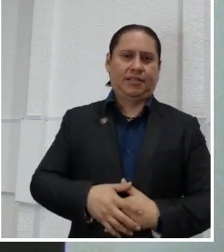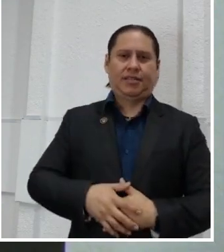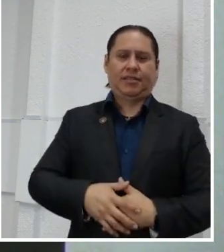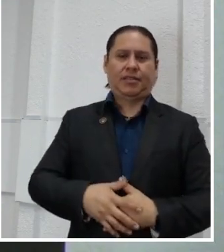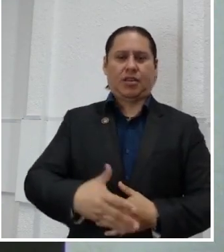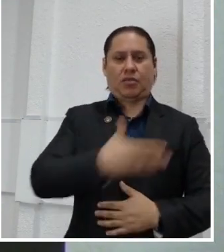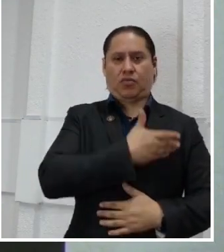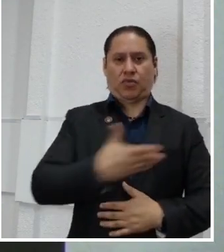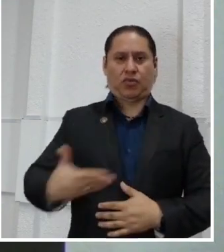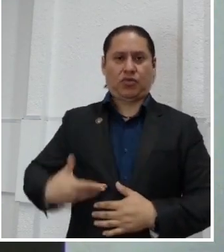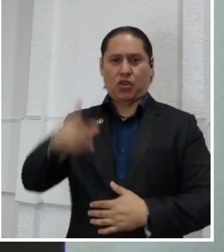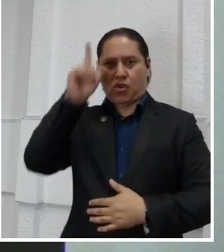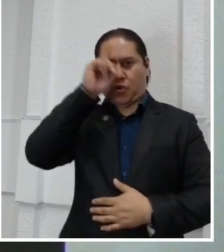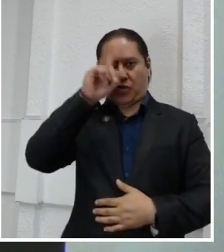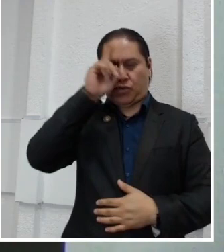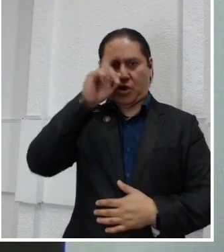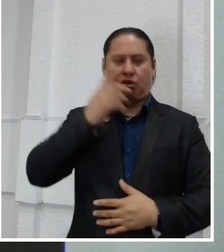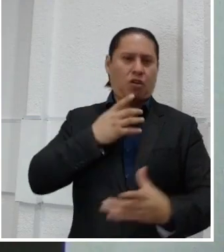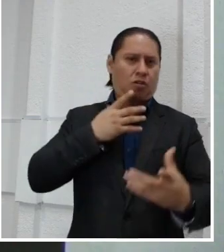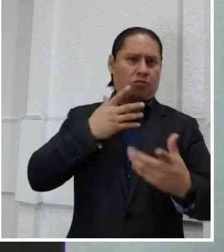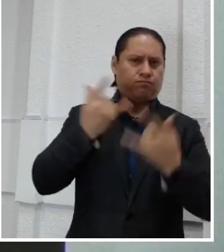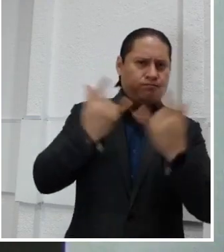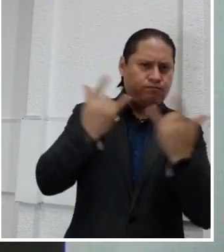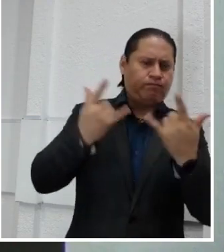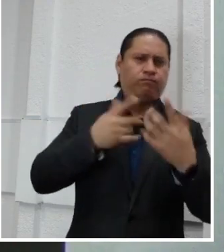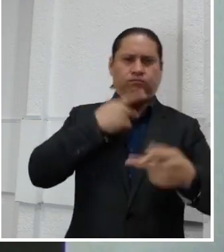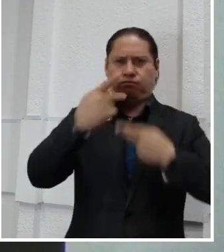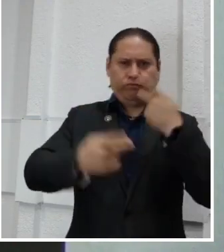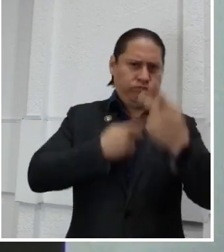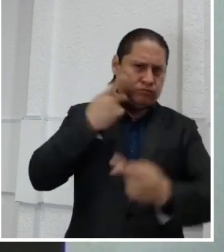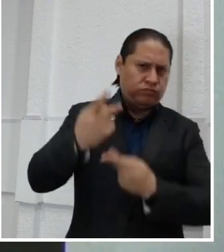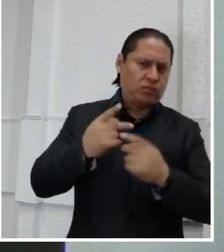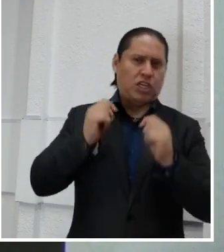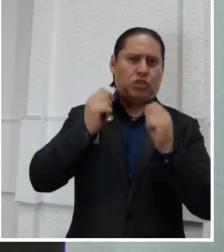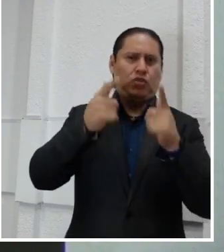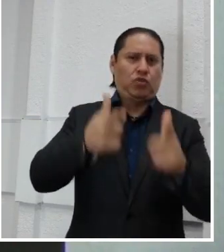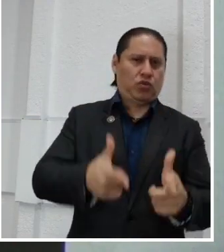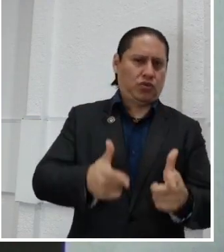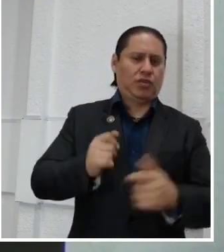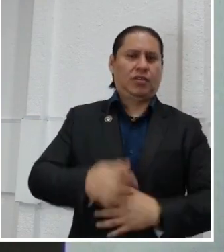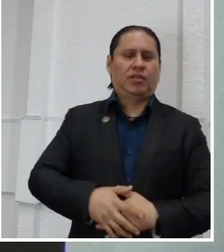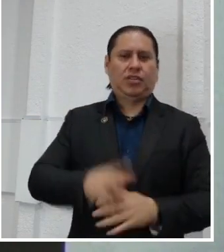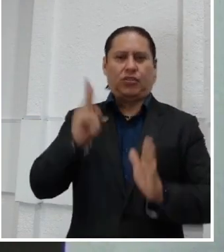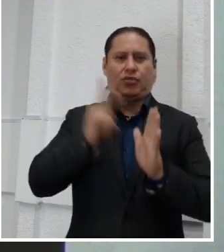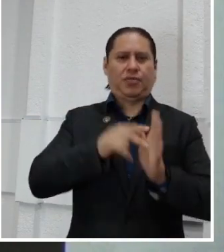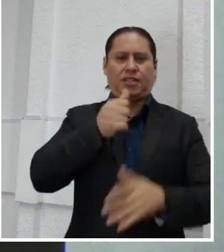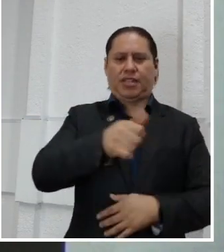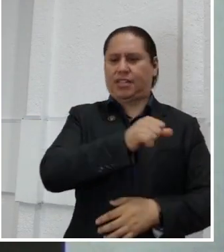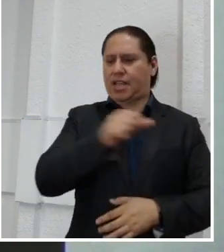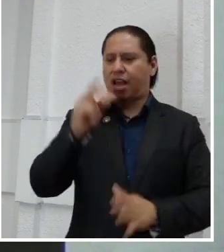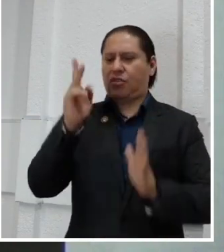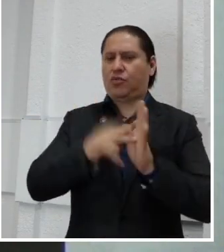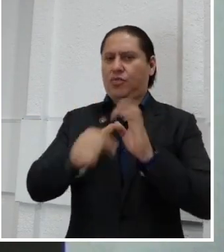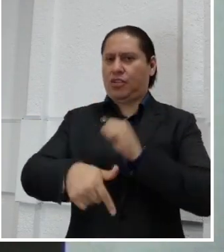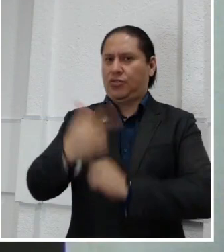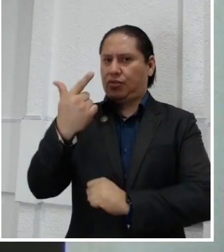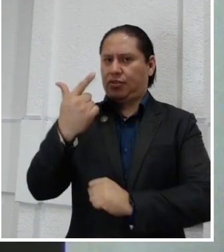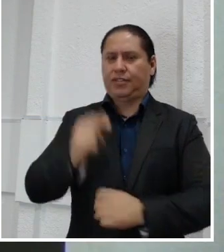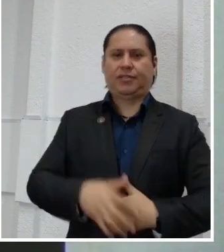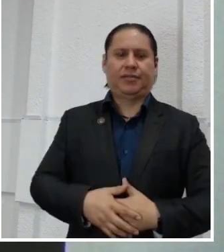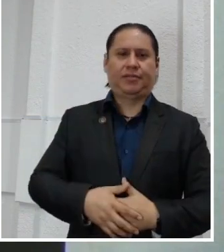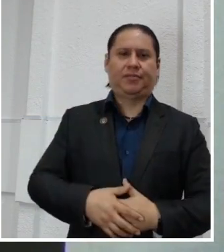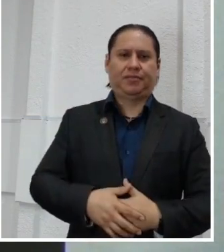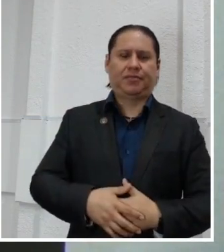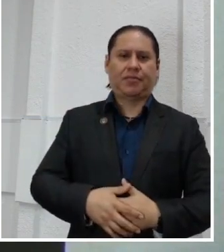Presidió el Consejo de la Crónica Municipal de Tuxtla Gutiérrez del 2006 al 2012.